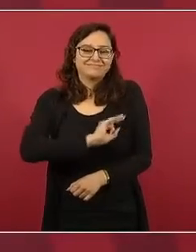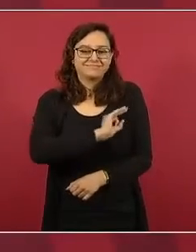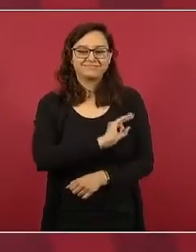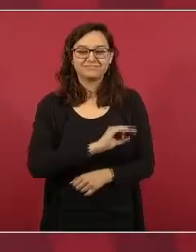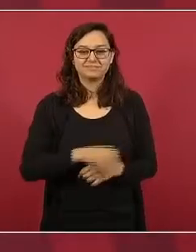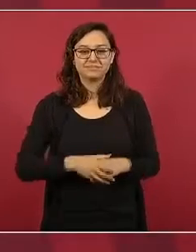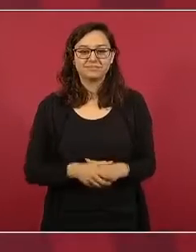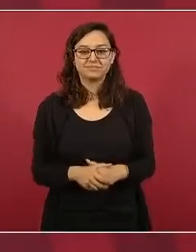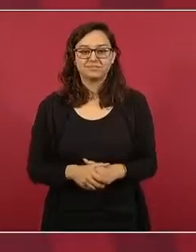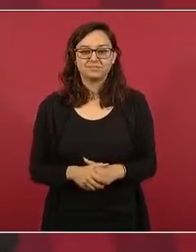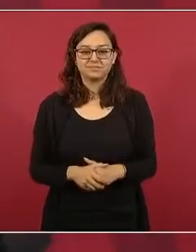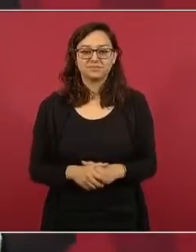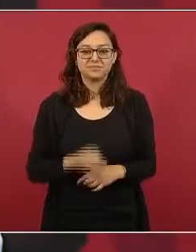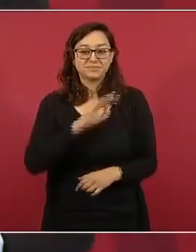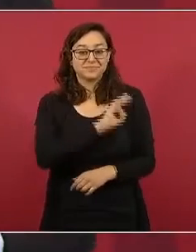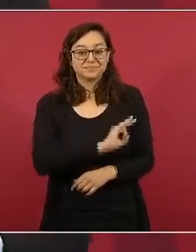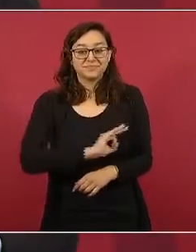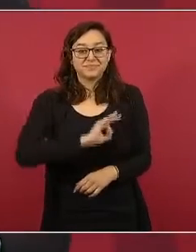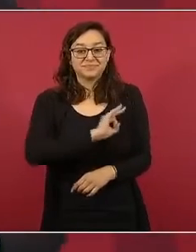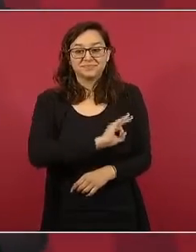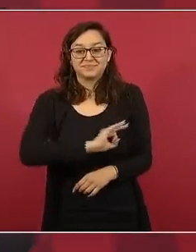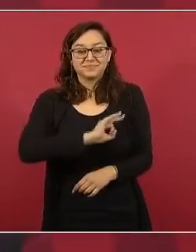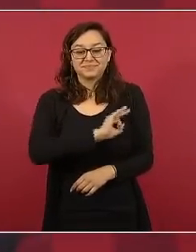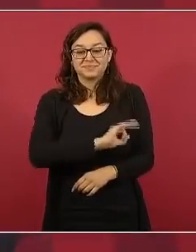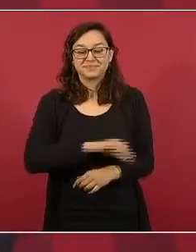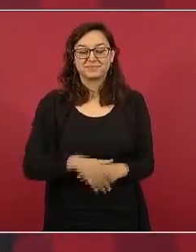Buenos días. Feliz. ¿Usted, secretario